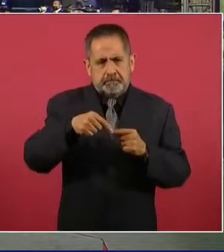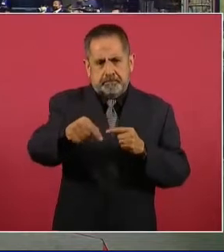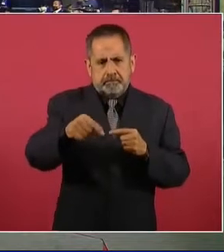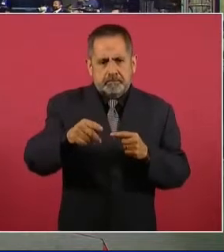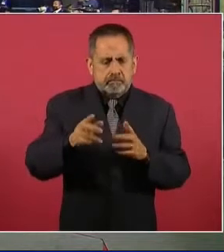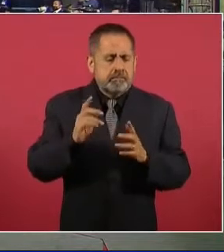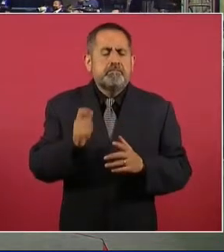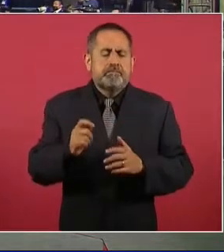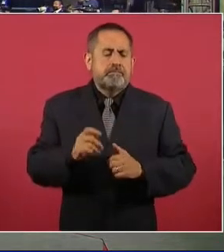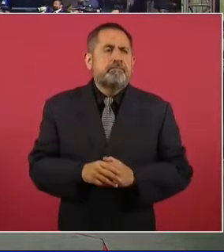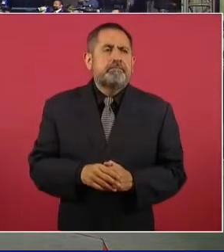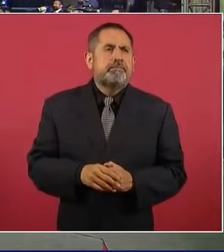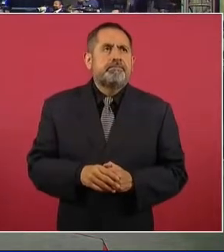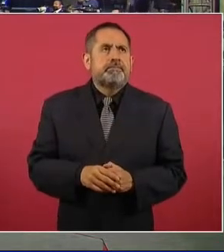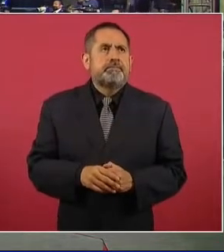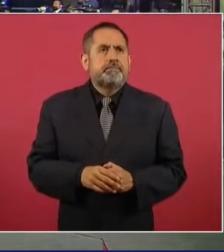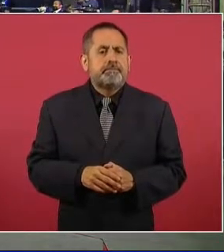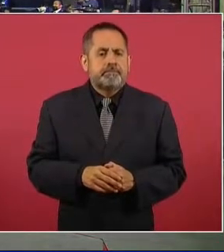encontramos